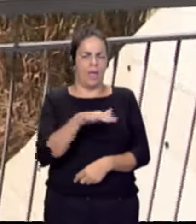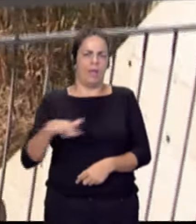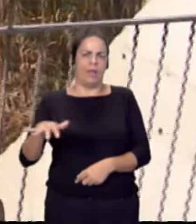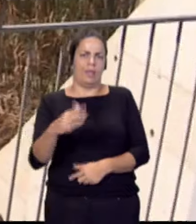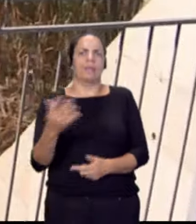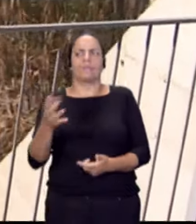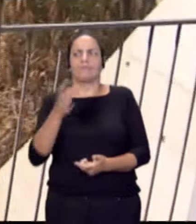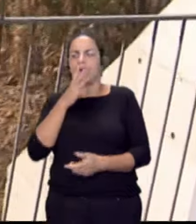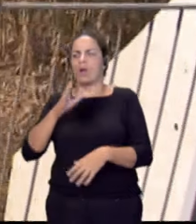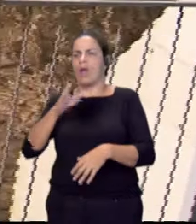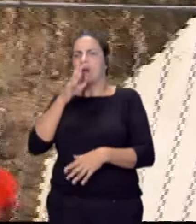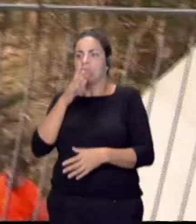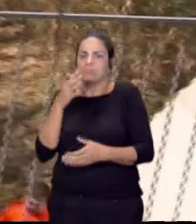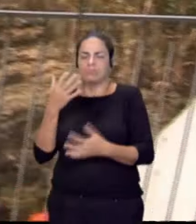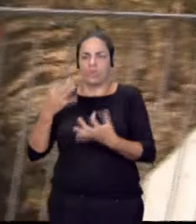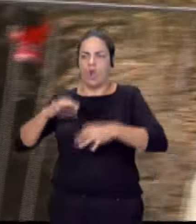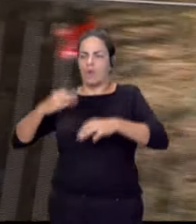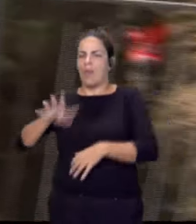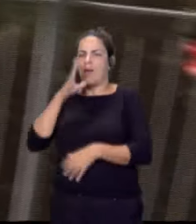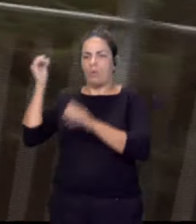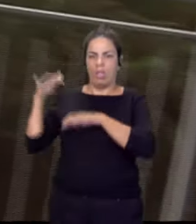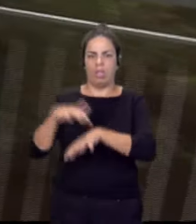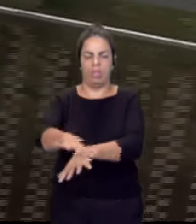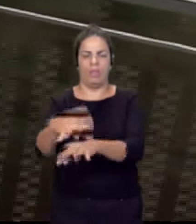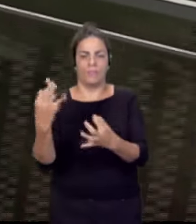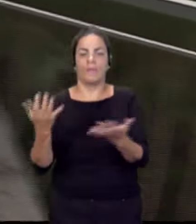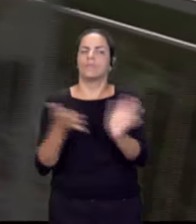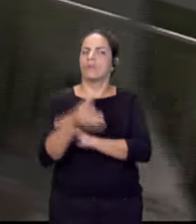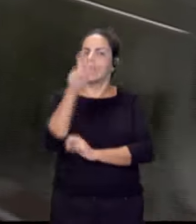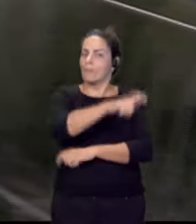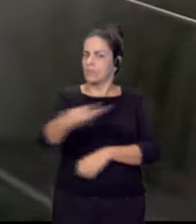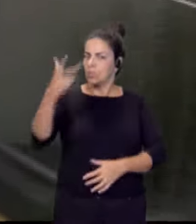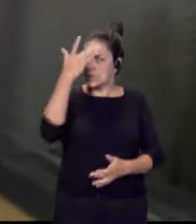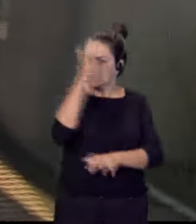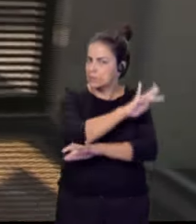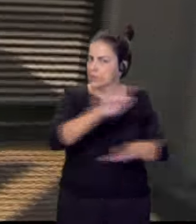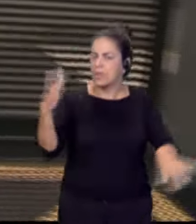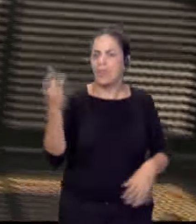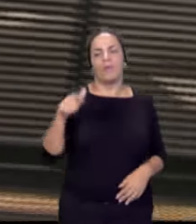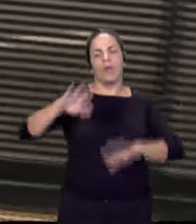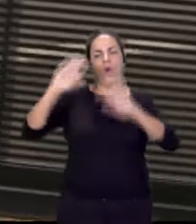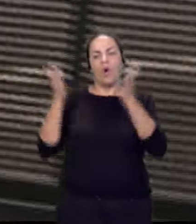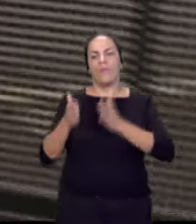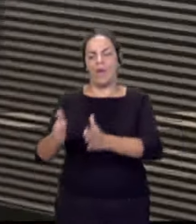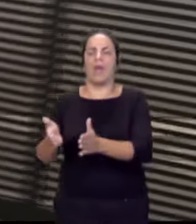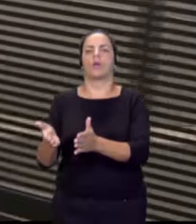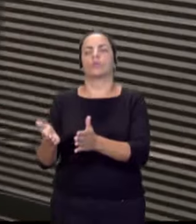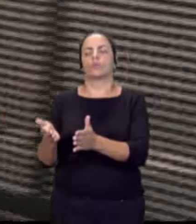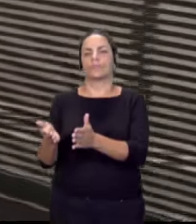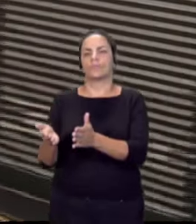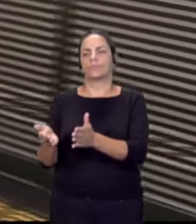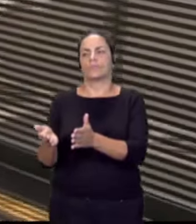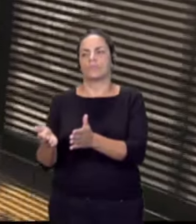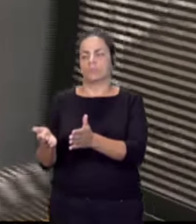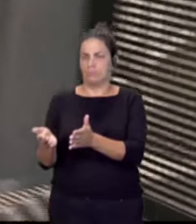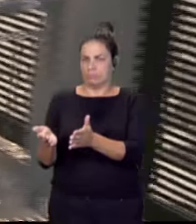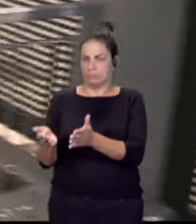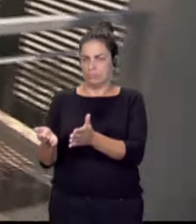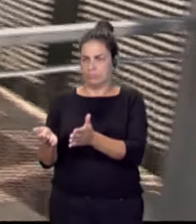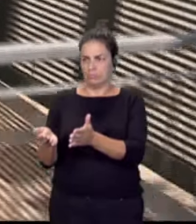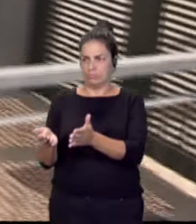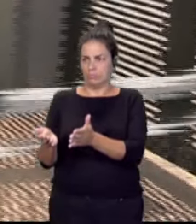se acumula el agua naturalmente. Entonces, eso, concienciar a los ciudadanos de que los barrancos no son nuestro espacio, que aunque no lo veamos, permanecen y están, sino